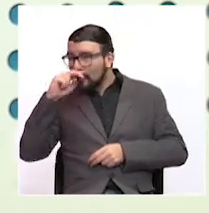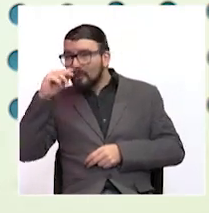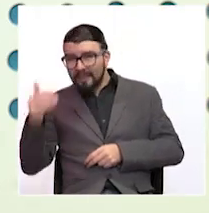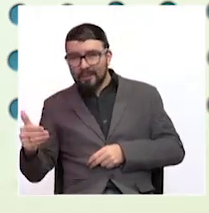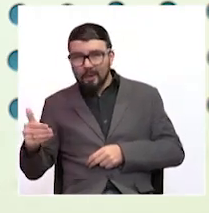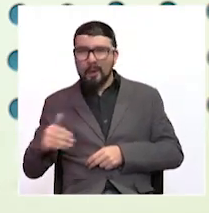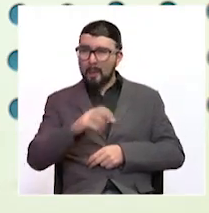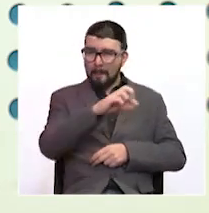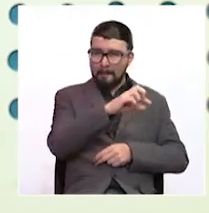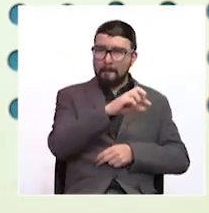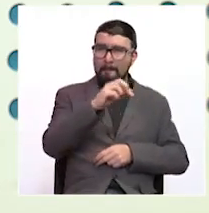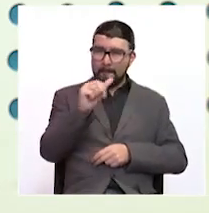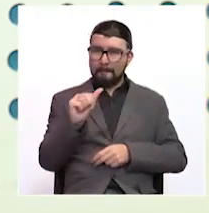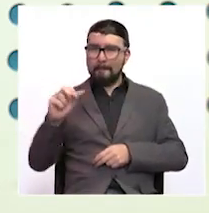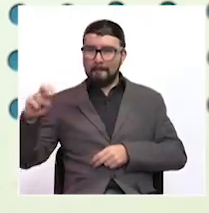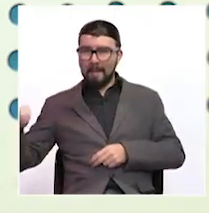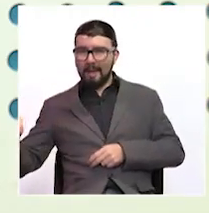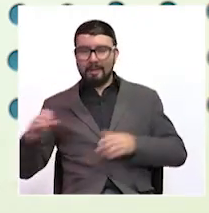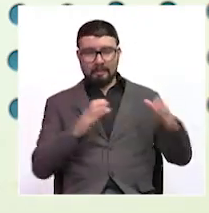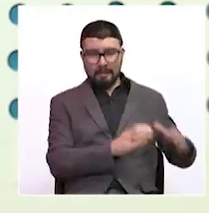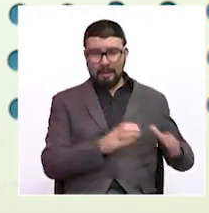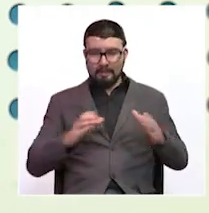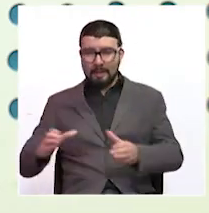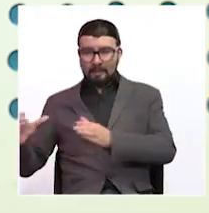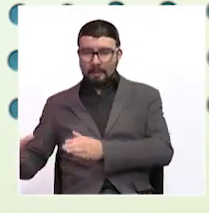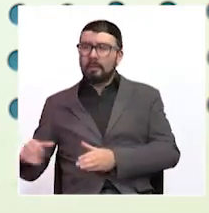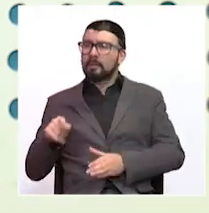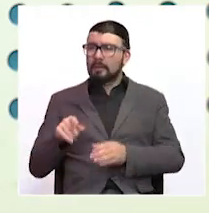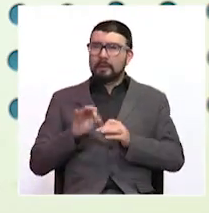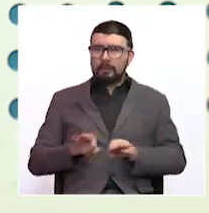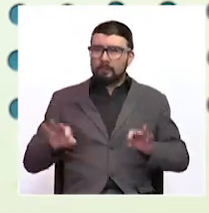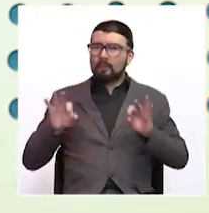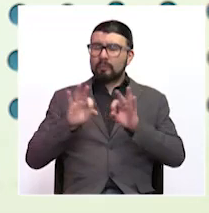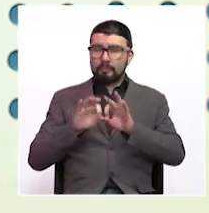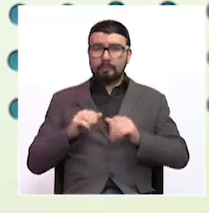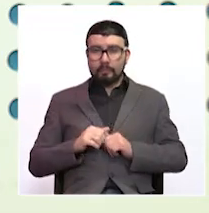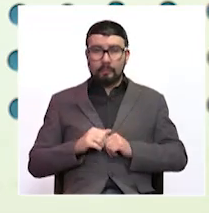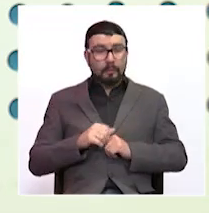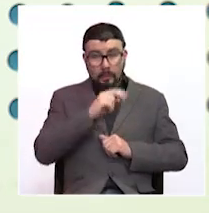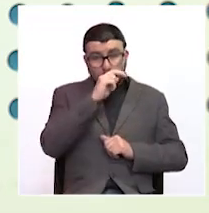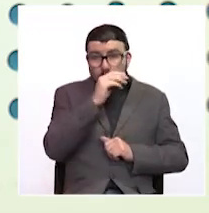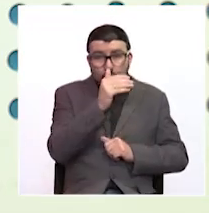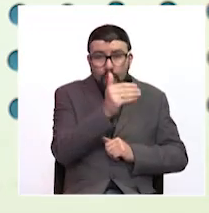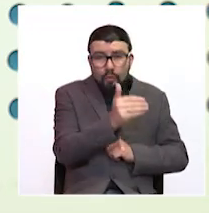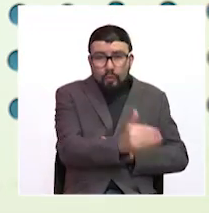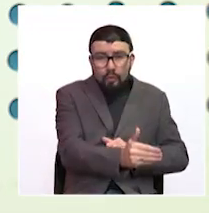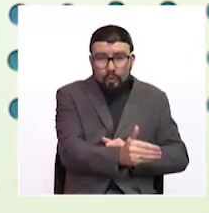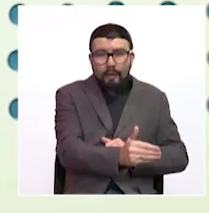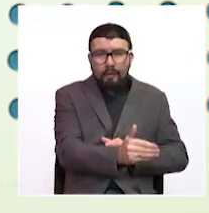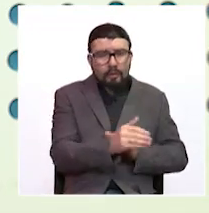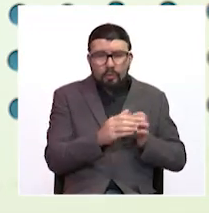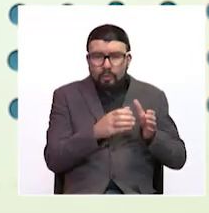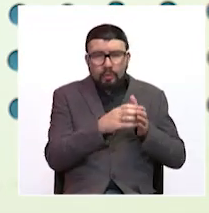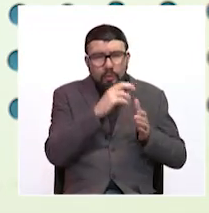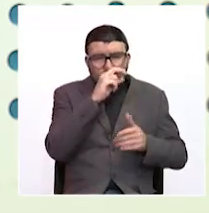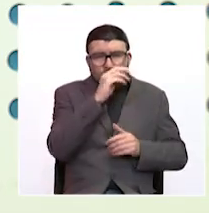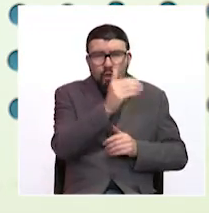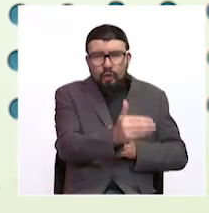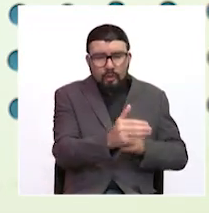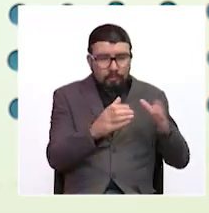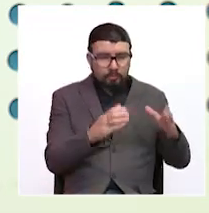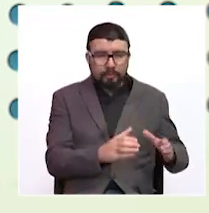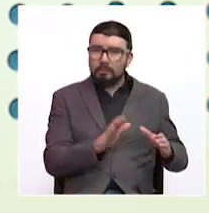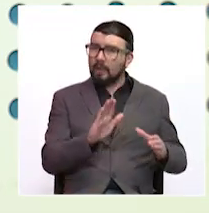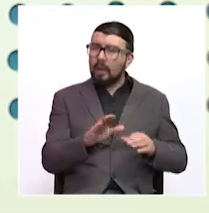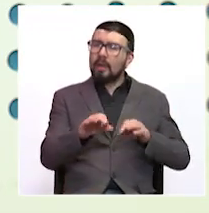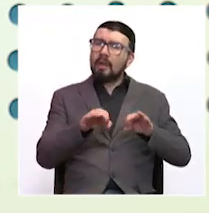y conforman al ser humano la etapa infantil la del niño a la que nos vamos a